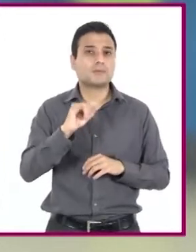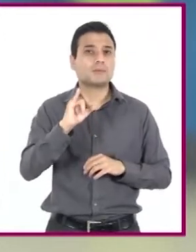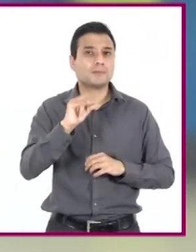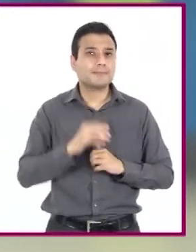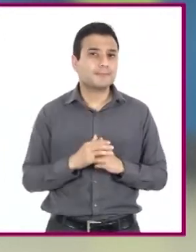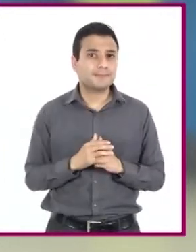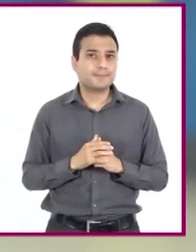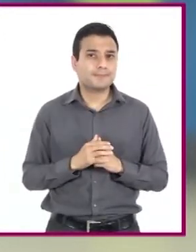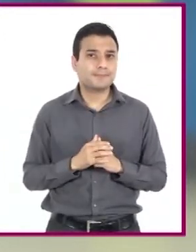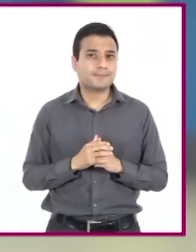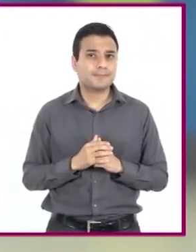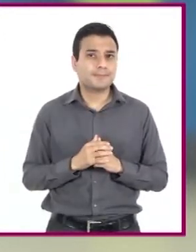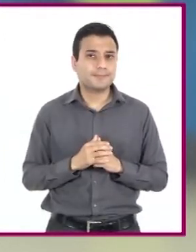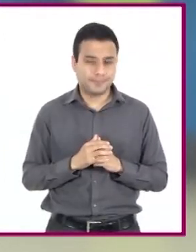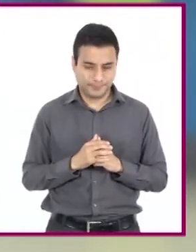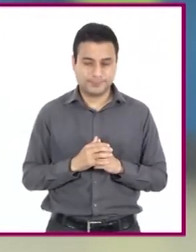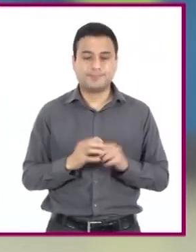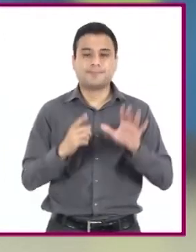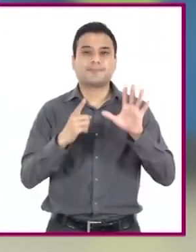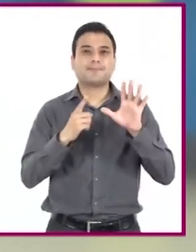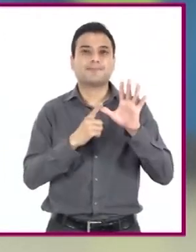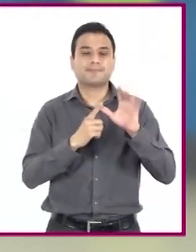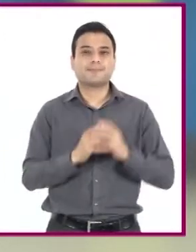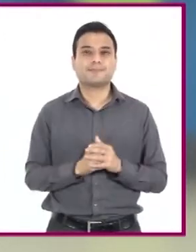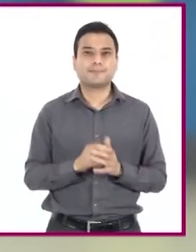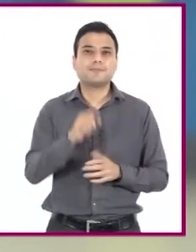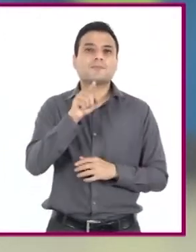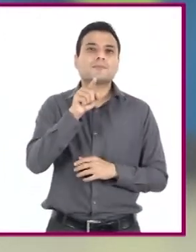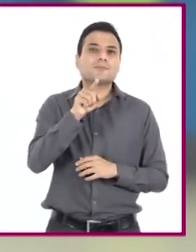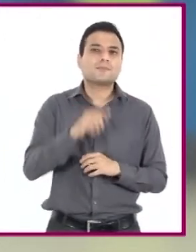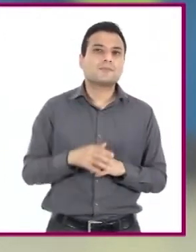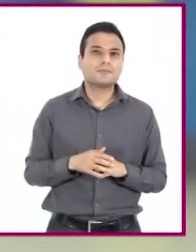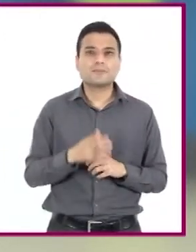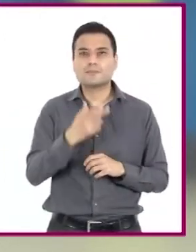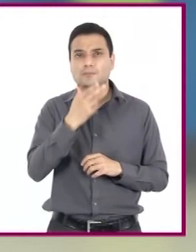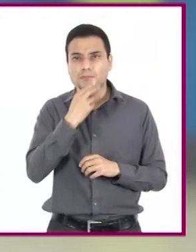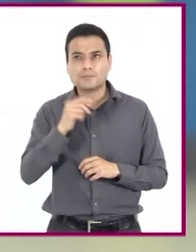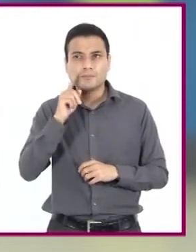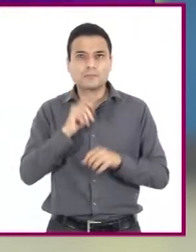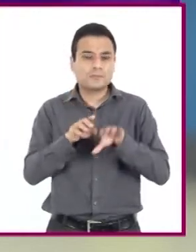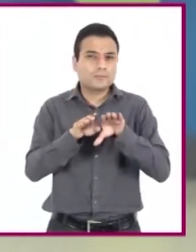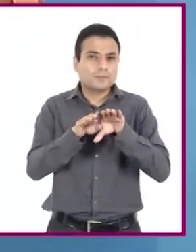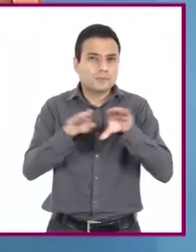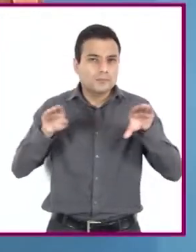¿Qué proponen para avanzar hacia la igualdad de género en su comunidad?